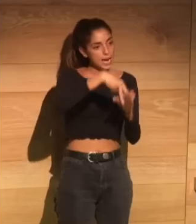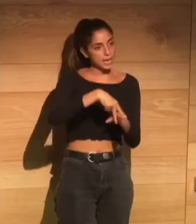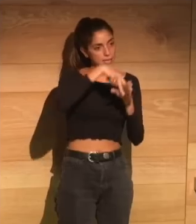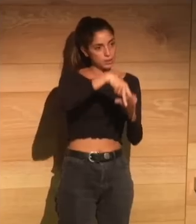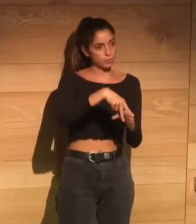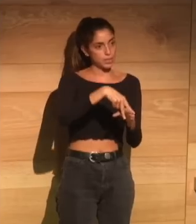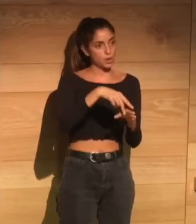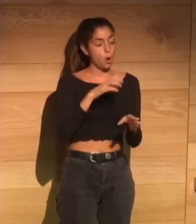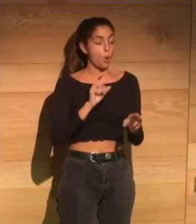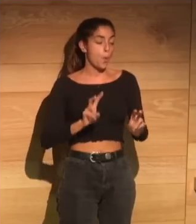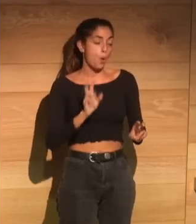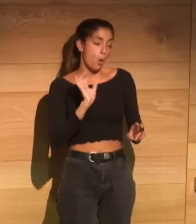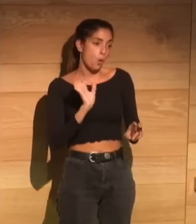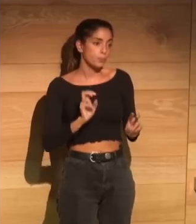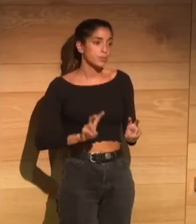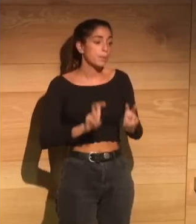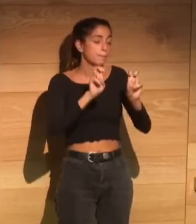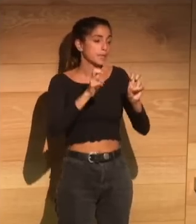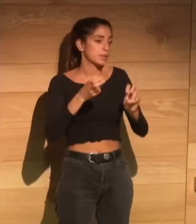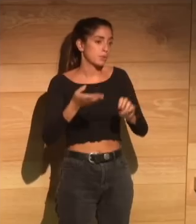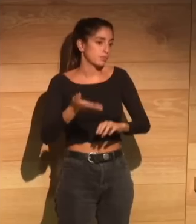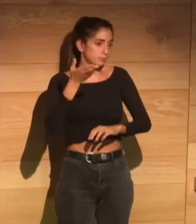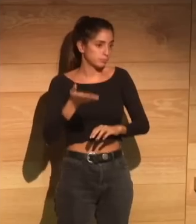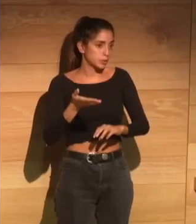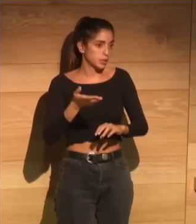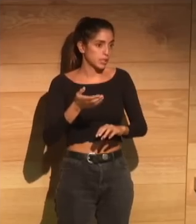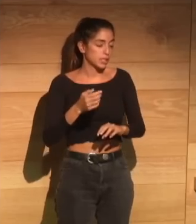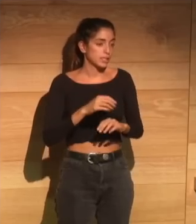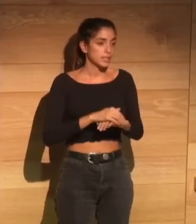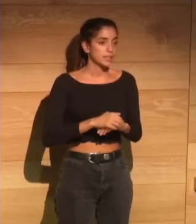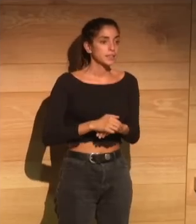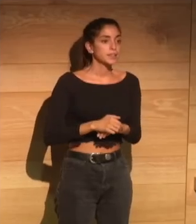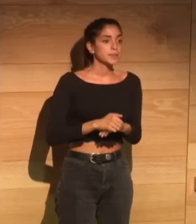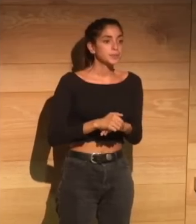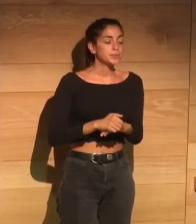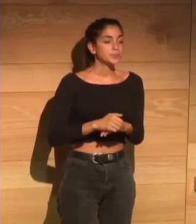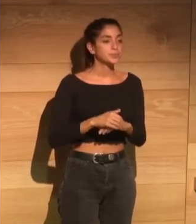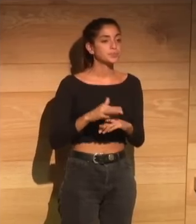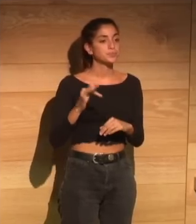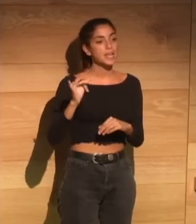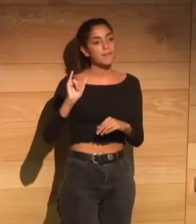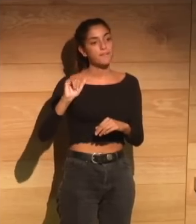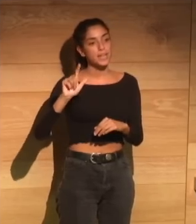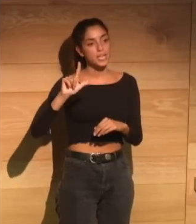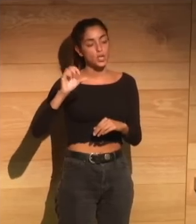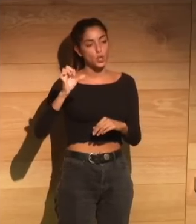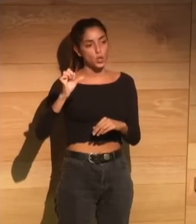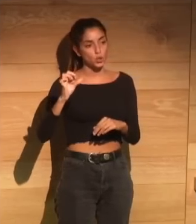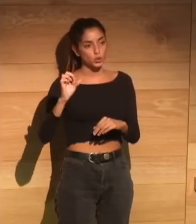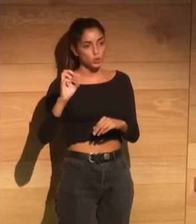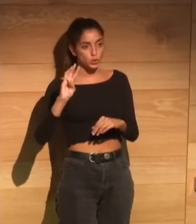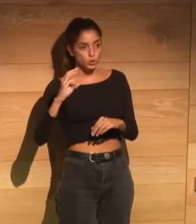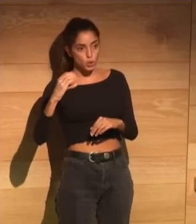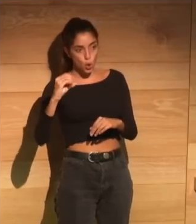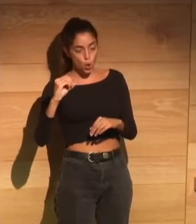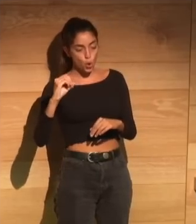aún más elemental, que, al que hemos jugado todos en clase muchas veces, que es el filoscopio, que suena complejísimo, el filoscopio, y simplemente